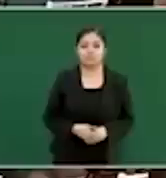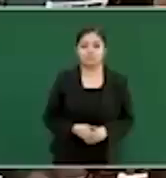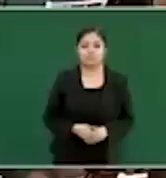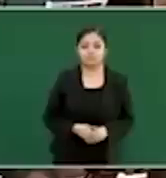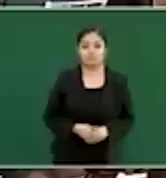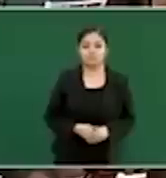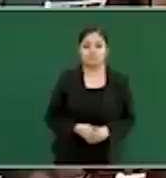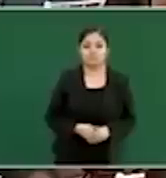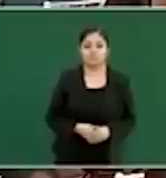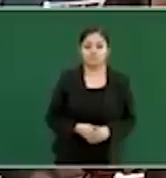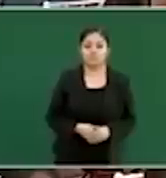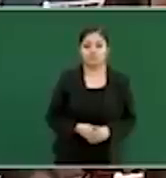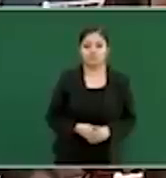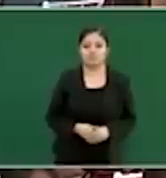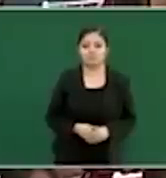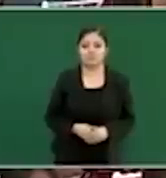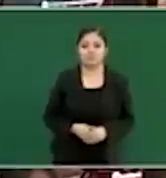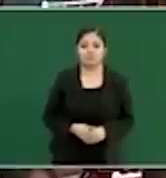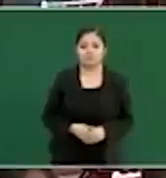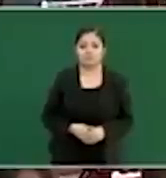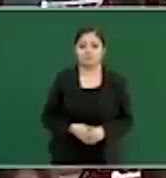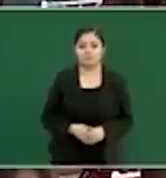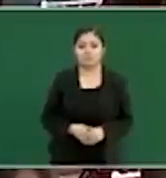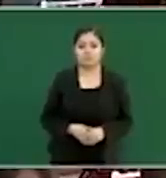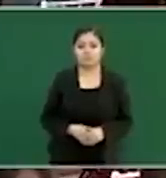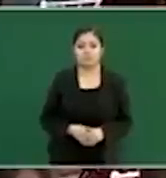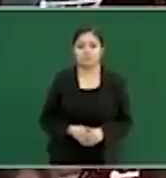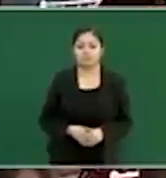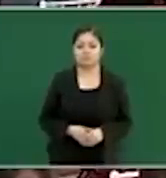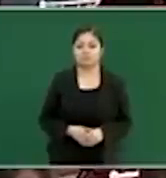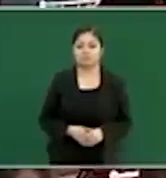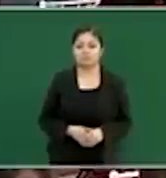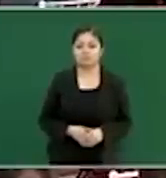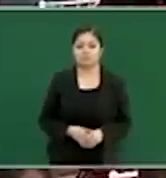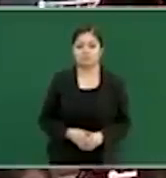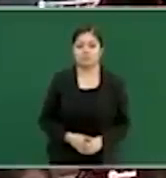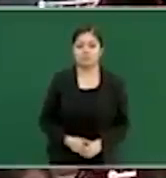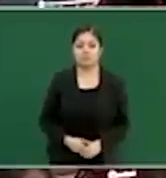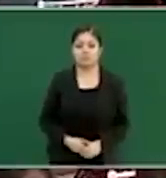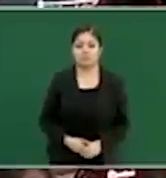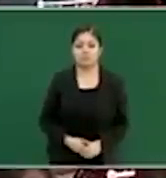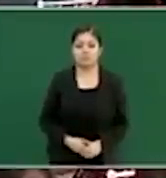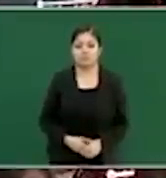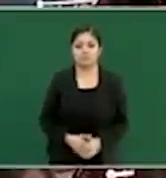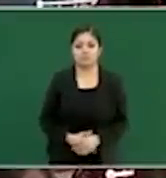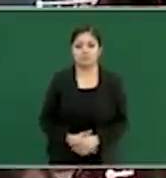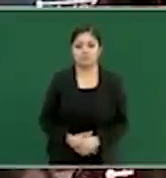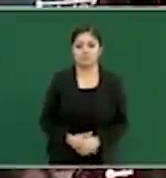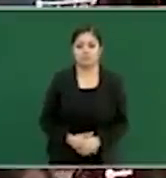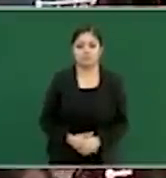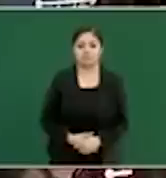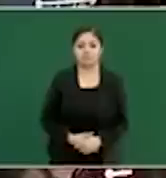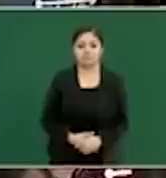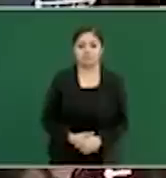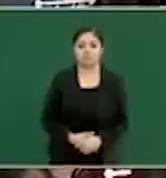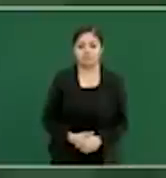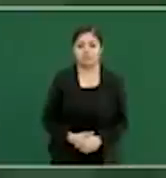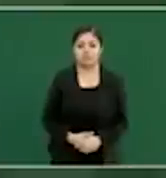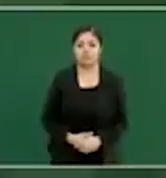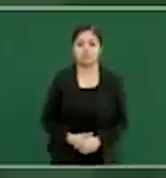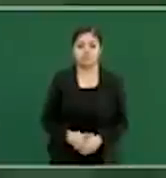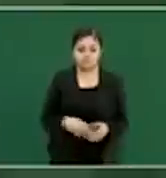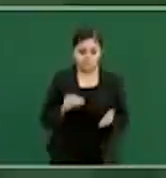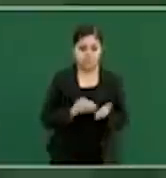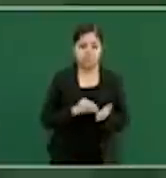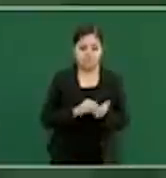el peaje que lo controla no empezó a operar el 1 de abril como estaba previsto? ¿Se va a sancionar? ¿No se va a sancionar? Se están